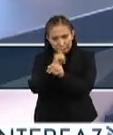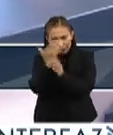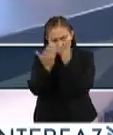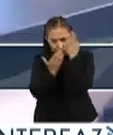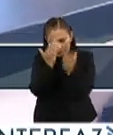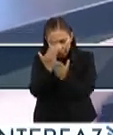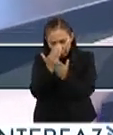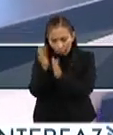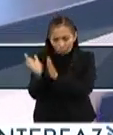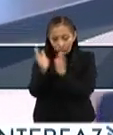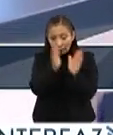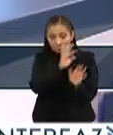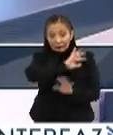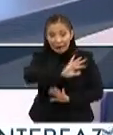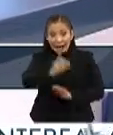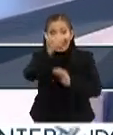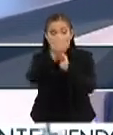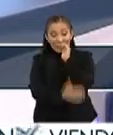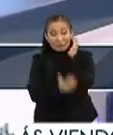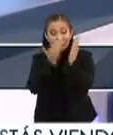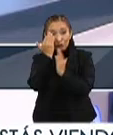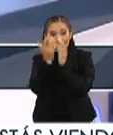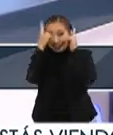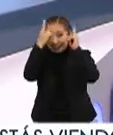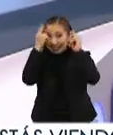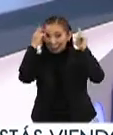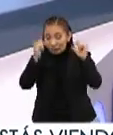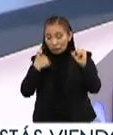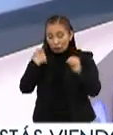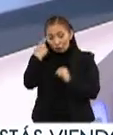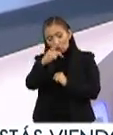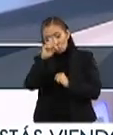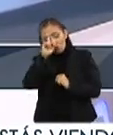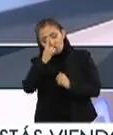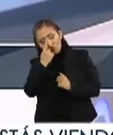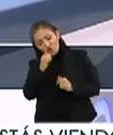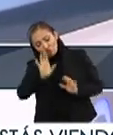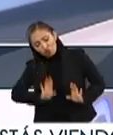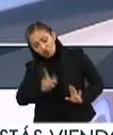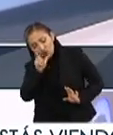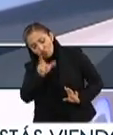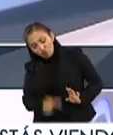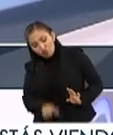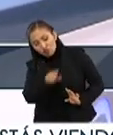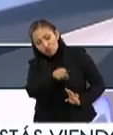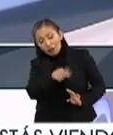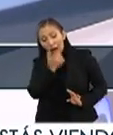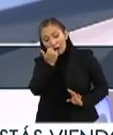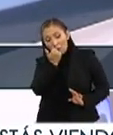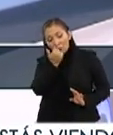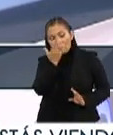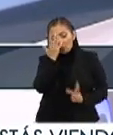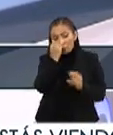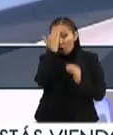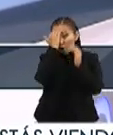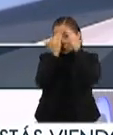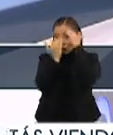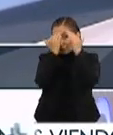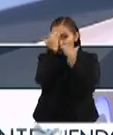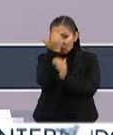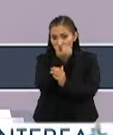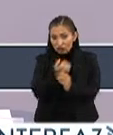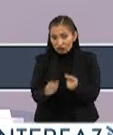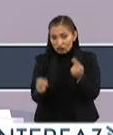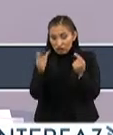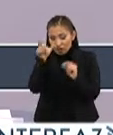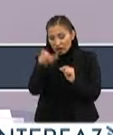carrera. Ya como egresado, el perfil le va a dar al alumno egresado conocimientos,